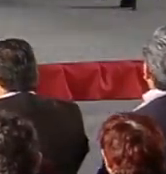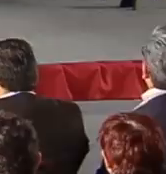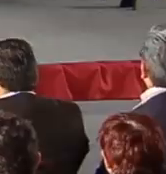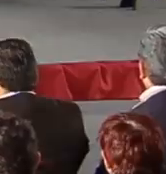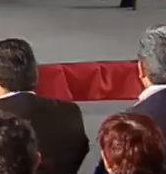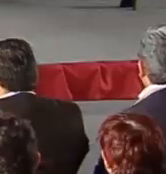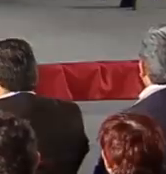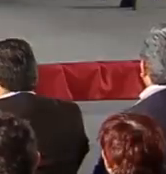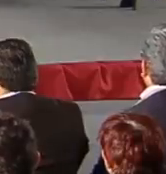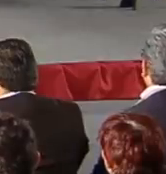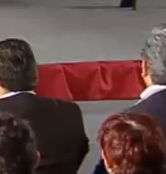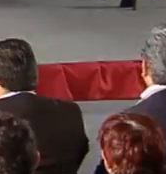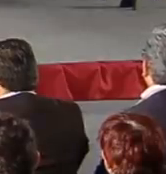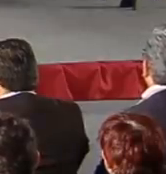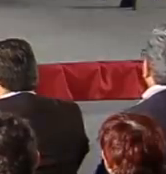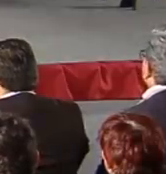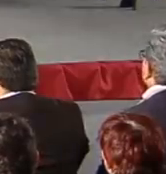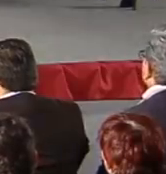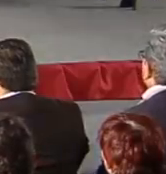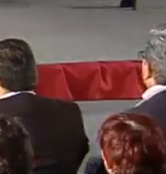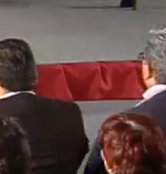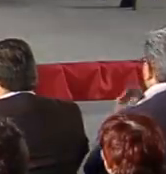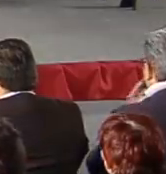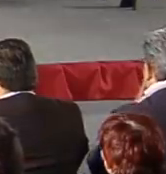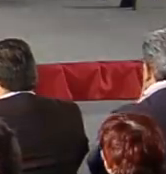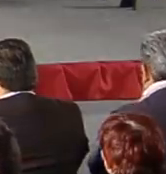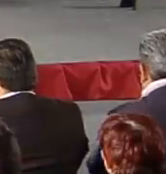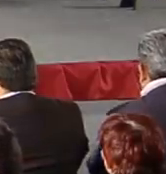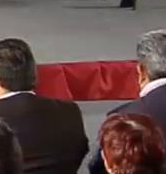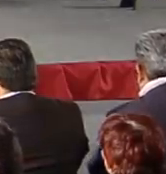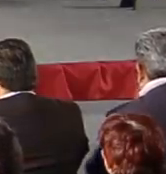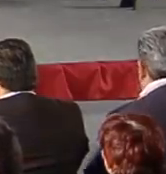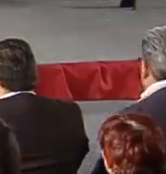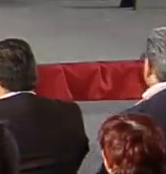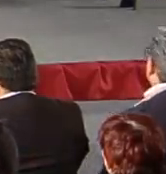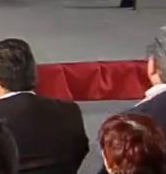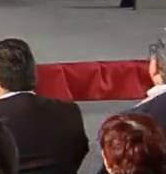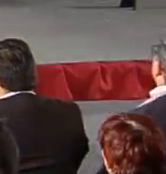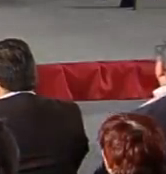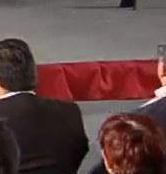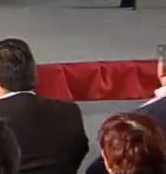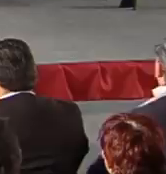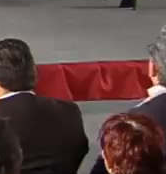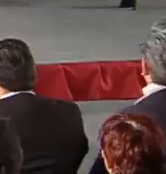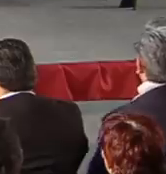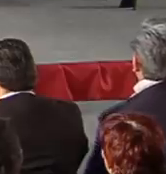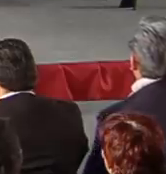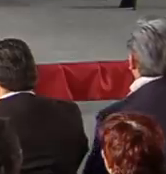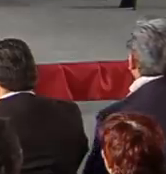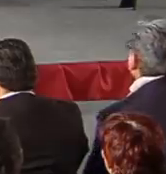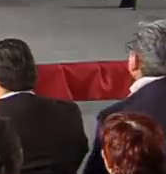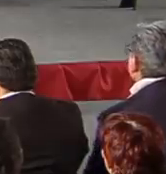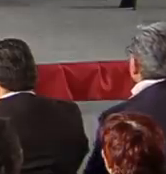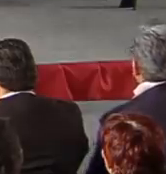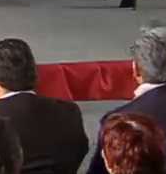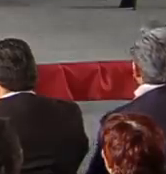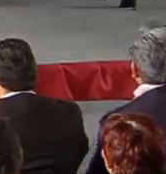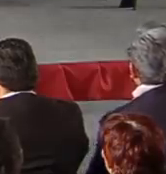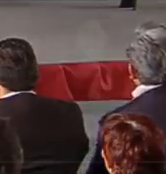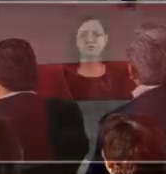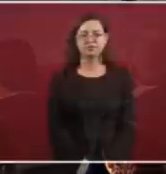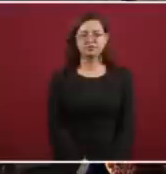Buenos días, señor presidente, buenos días a todas y a todos ustedes. ¿Quién es quién en las gasolinas en nuestro país?